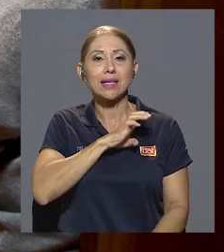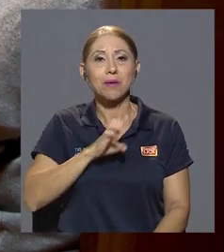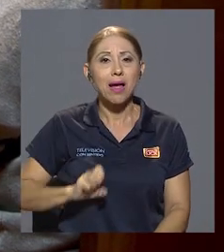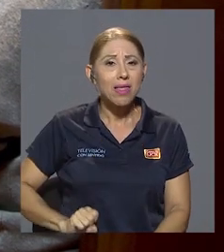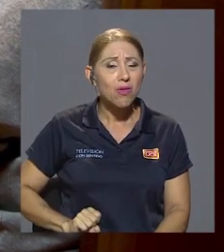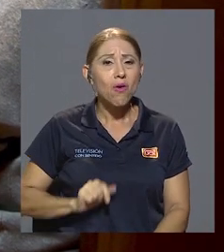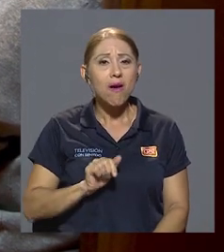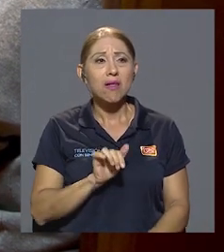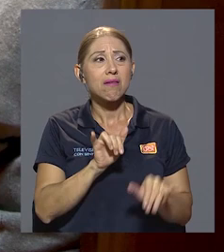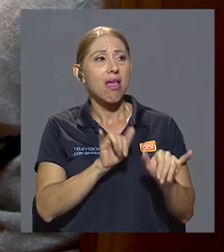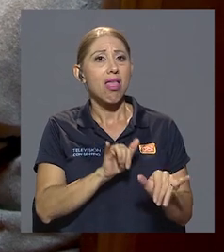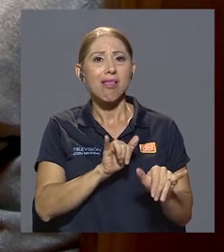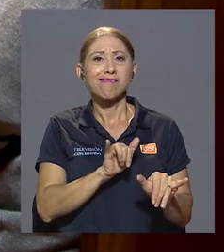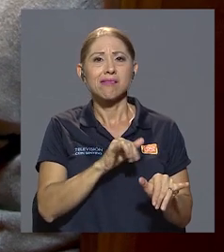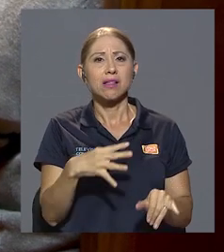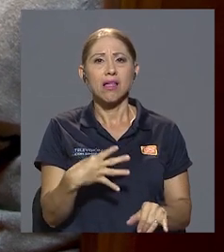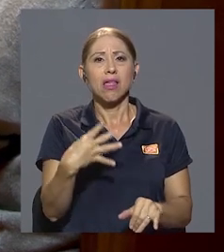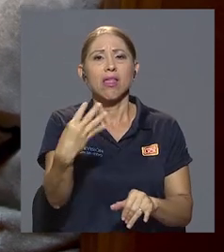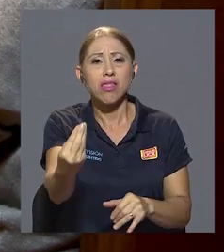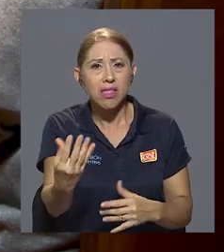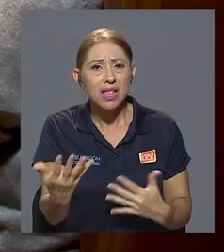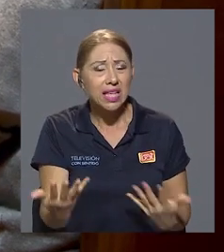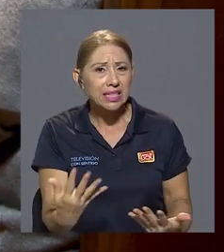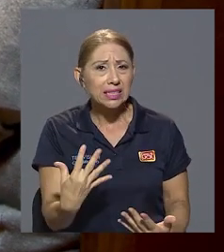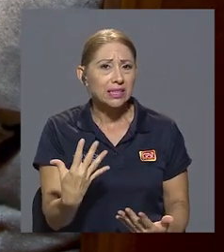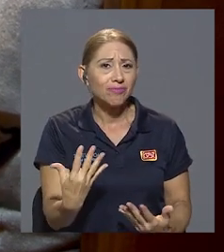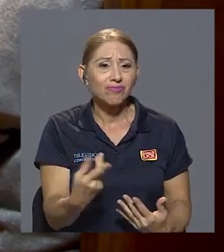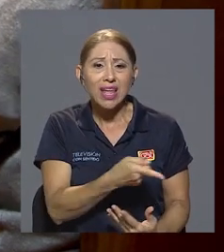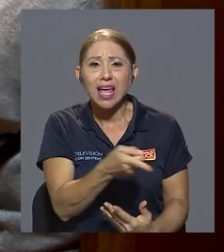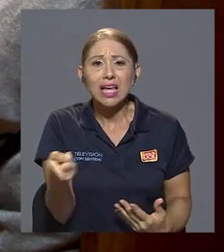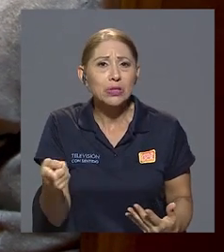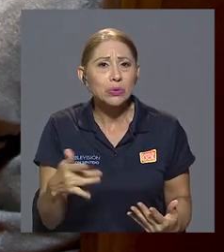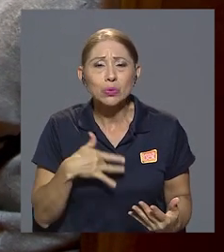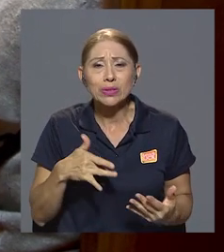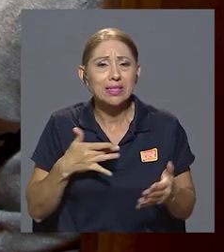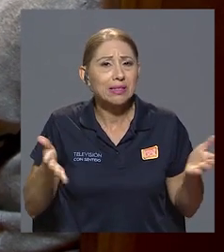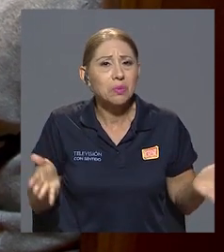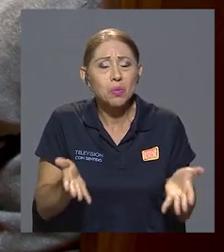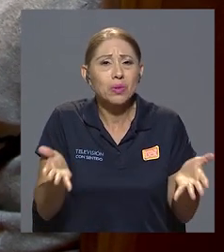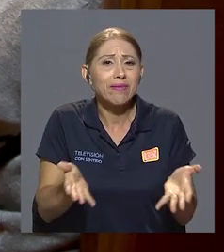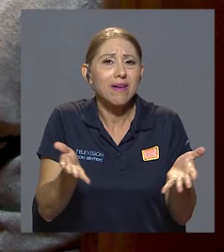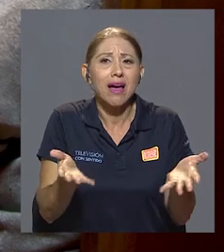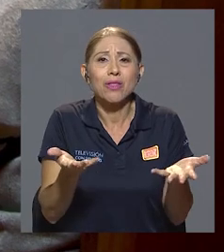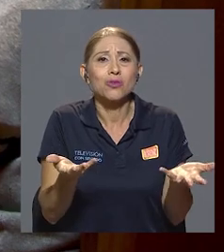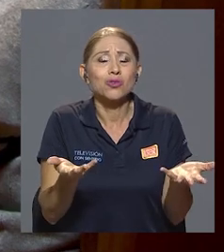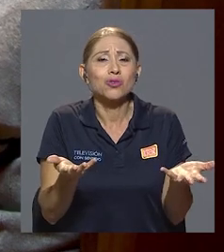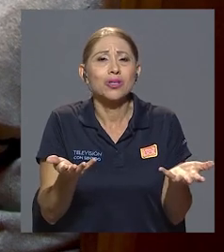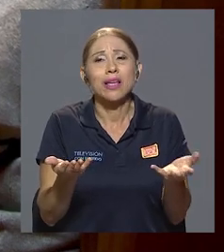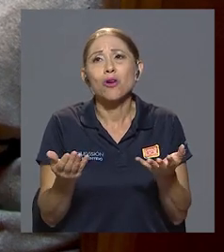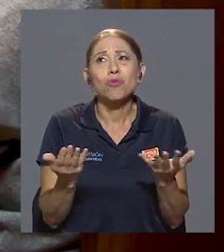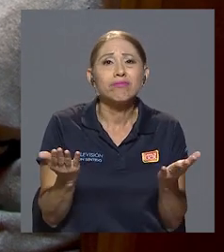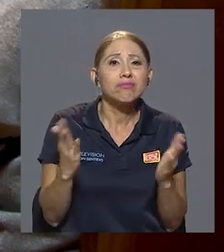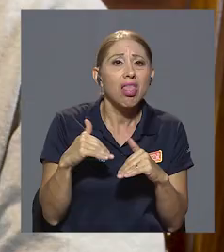que ya no las diría yo no les motiva la desesperanza sino la